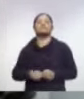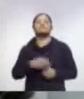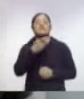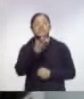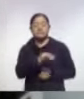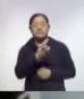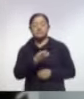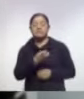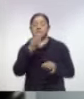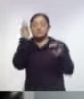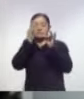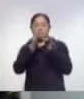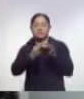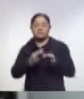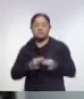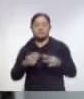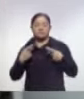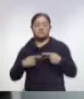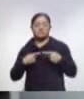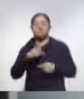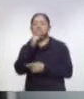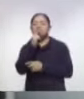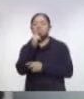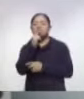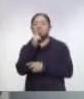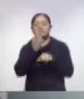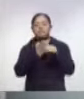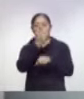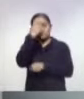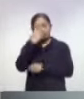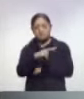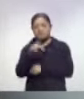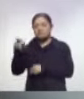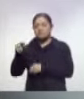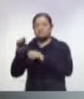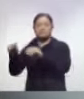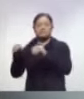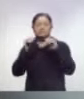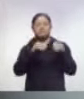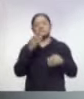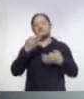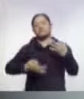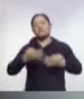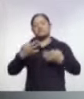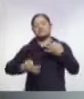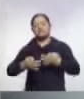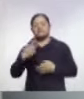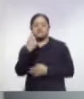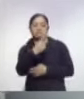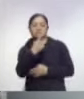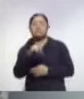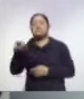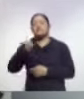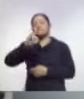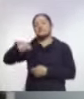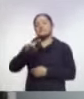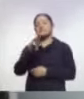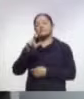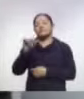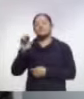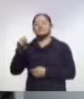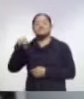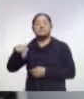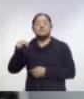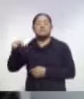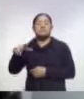cumplimentado por elementos de la Policía en el Estado de México y llevado al juez de distrito correspondiente, por lo que Julio N. cumplirá su